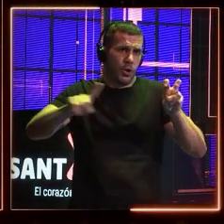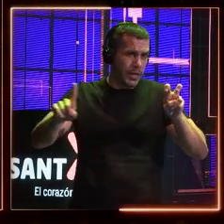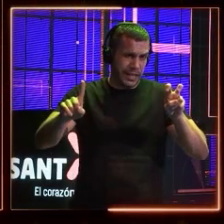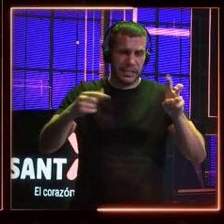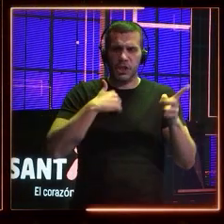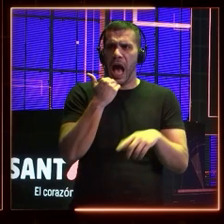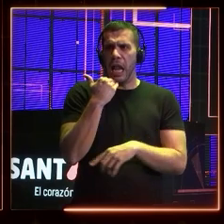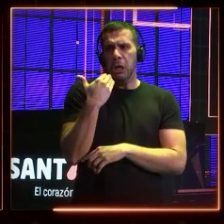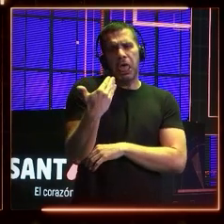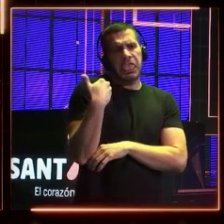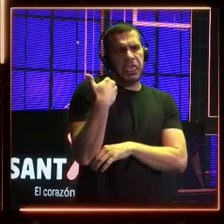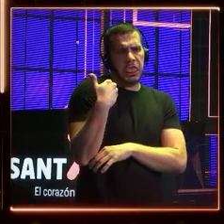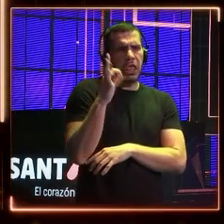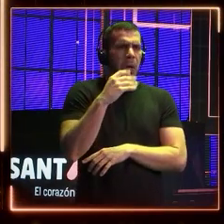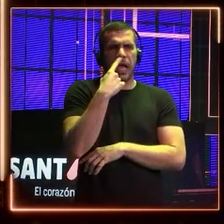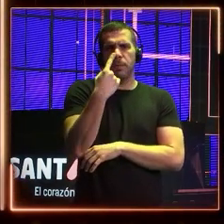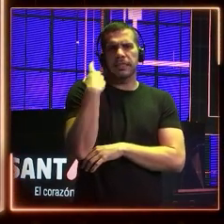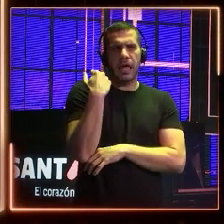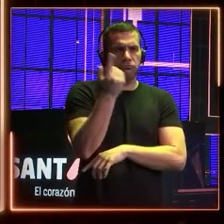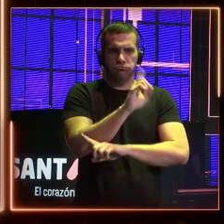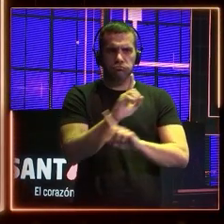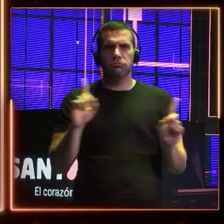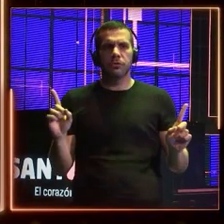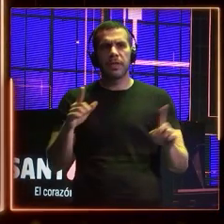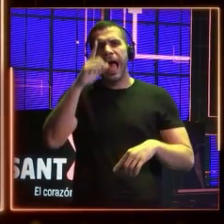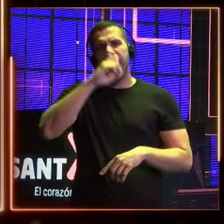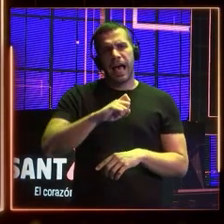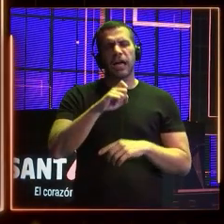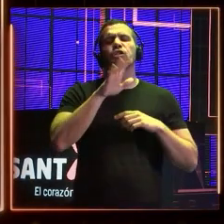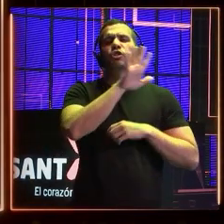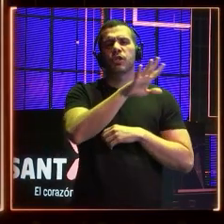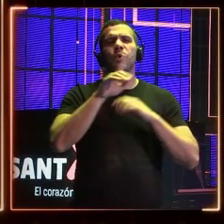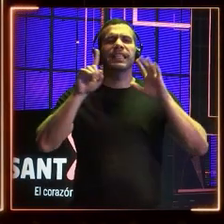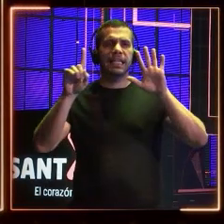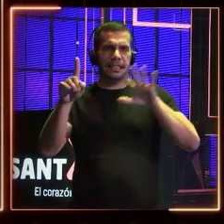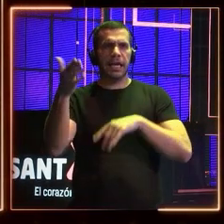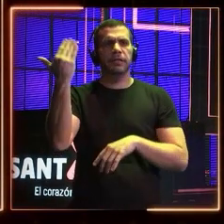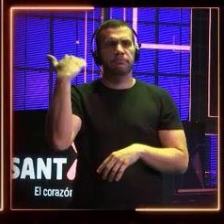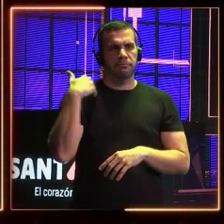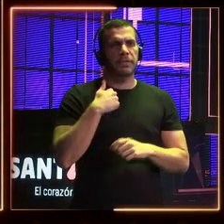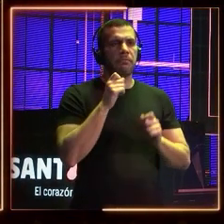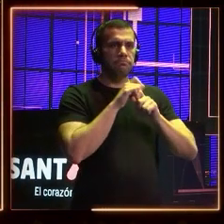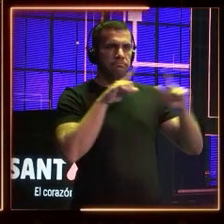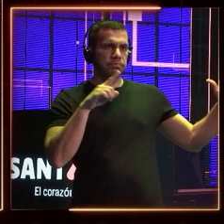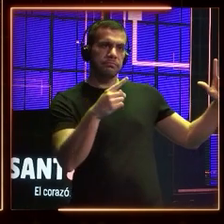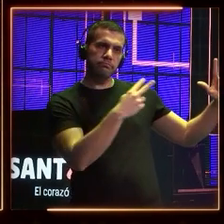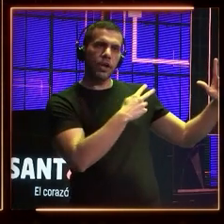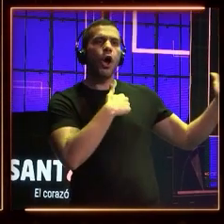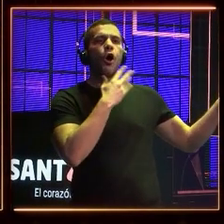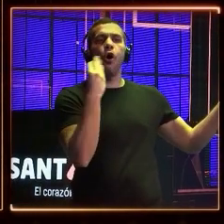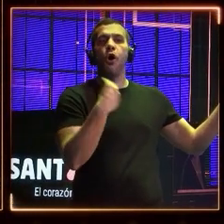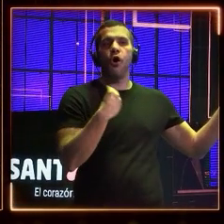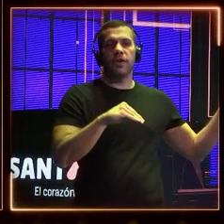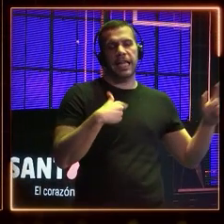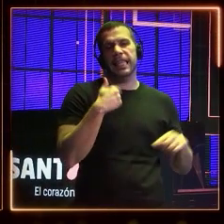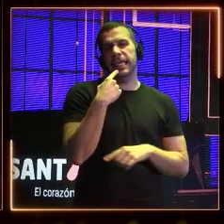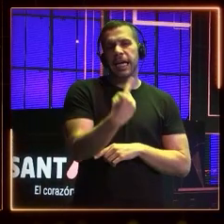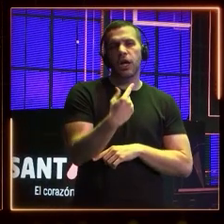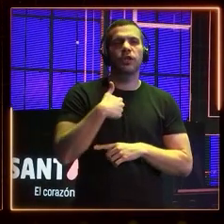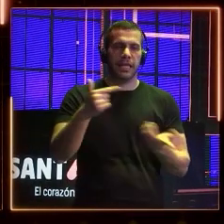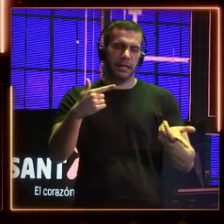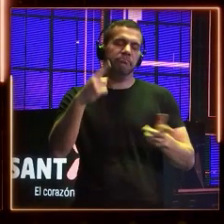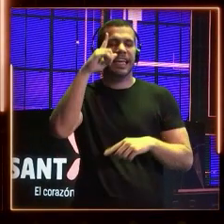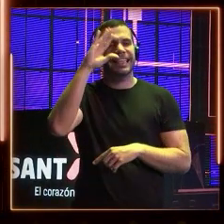antes de ayer no es del año pasado ya en el año 56 estos jovencitos que veis aquí en pantalla acuñaron el término de la